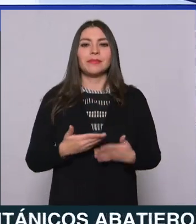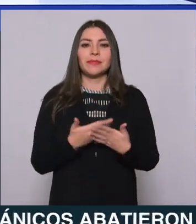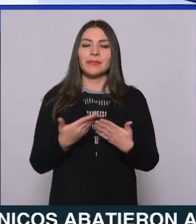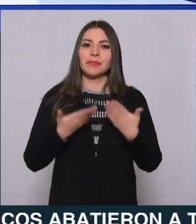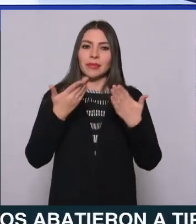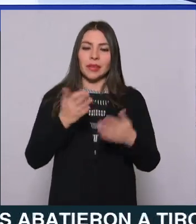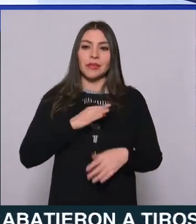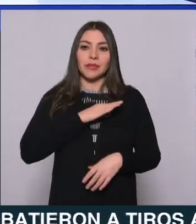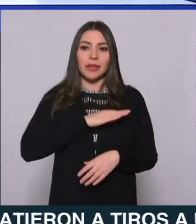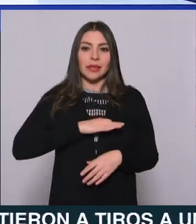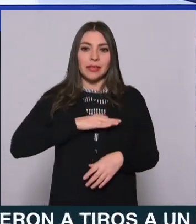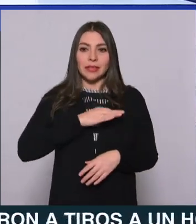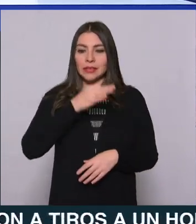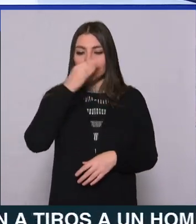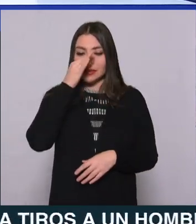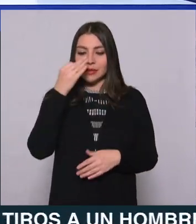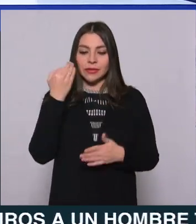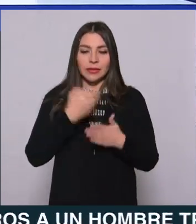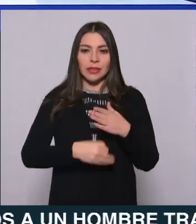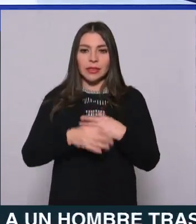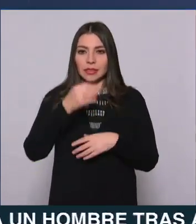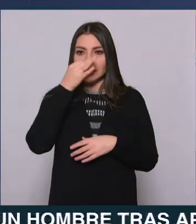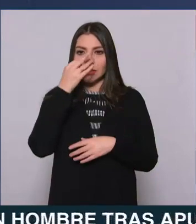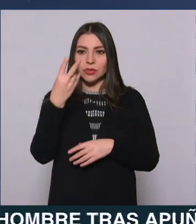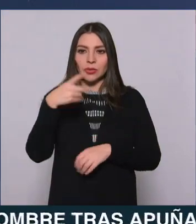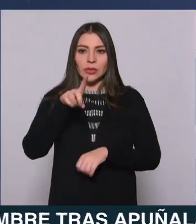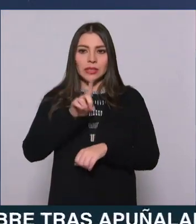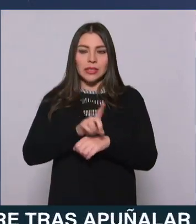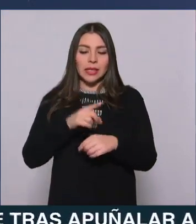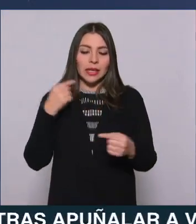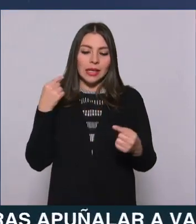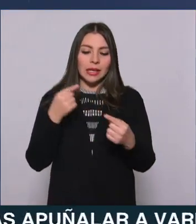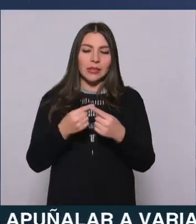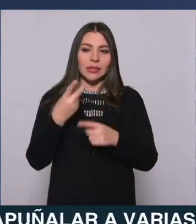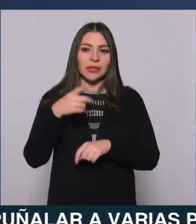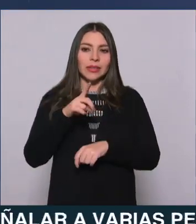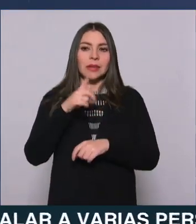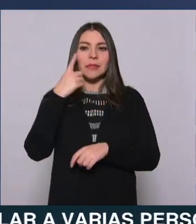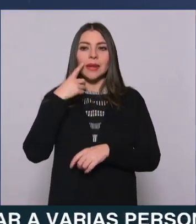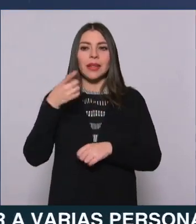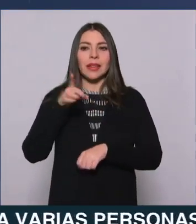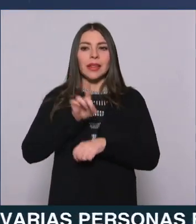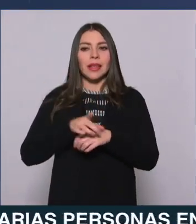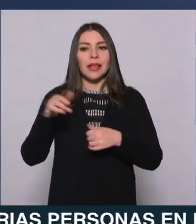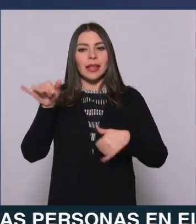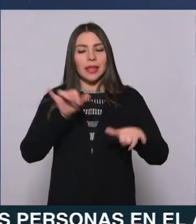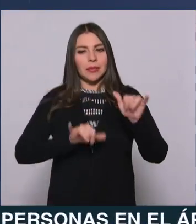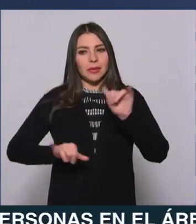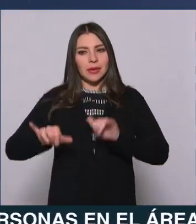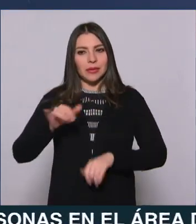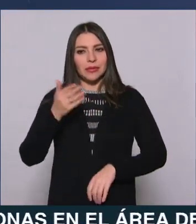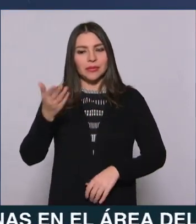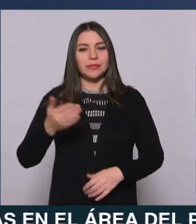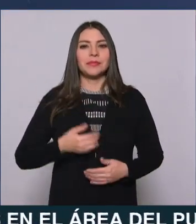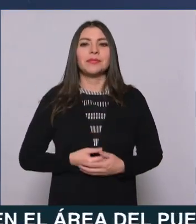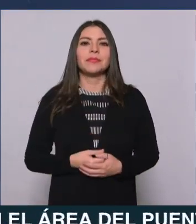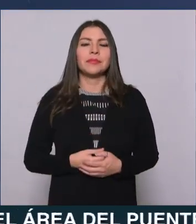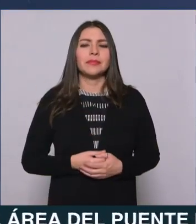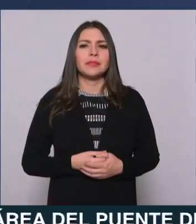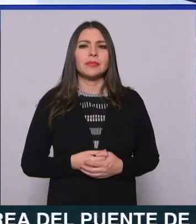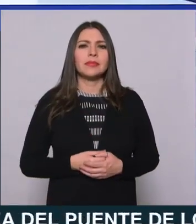adelantada, porque estamos a pocos días del Día del Químico, nuestro reconocimiento con ello. Muchas gracias. Irmetzel, muchas gracias. ¿Cómo trabaja